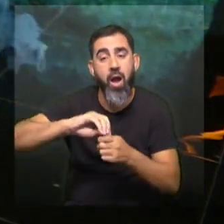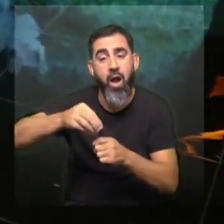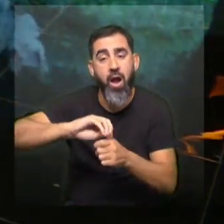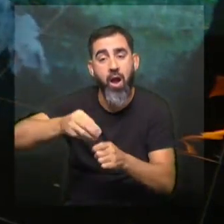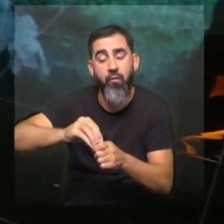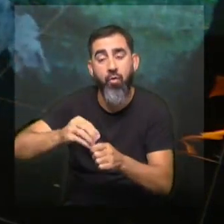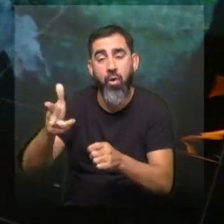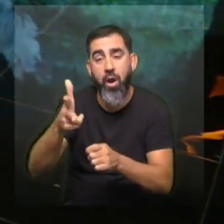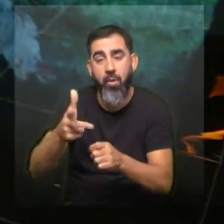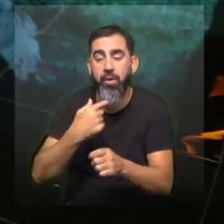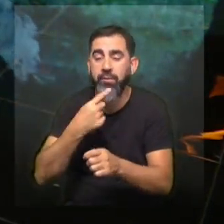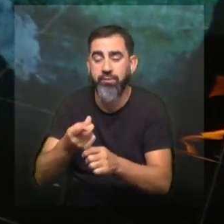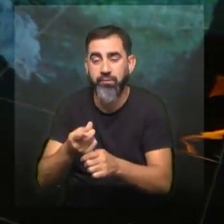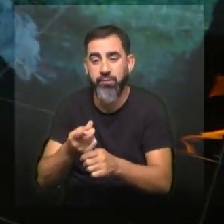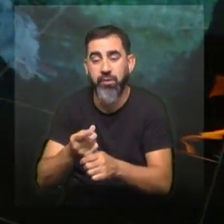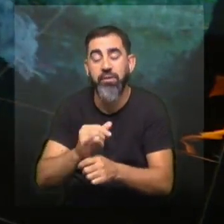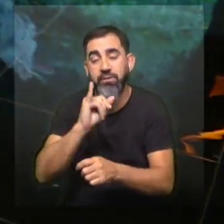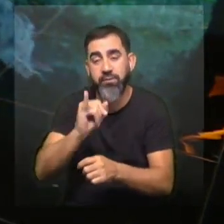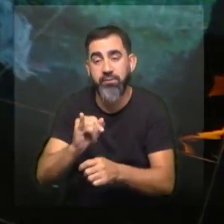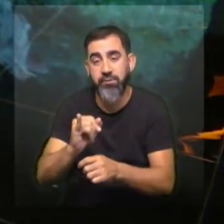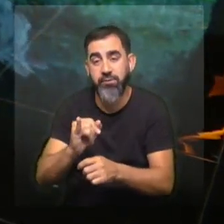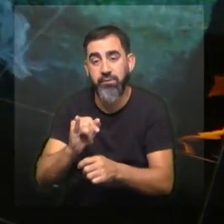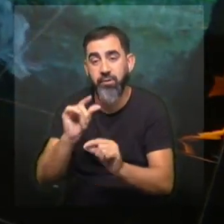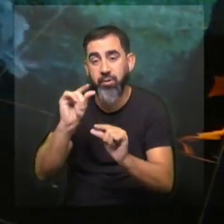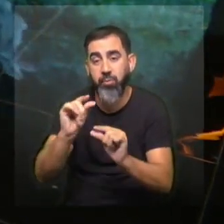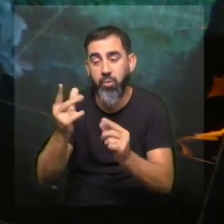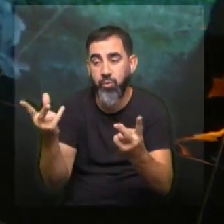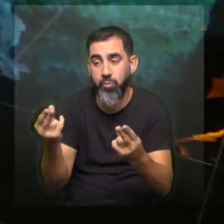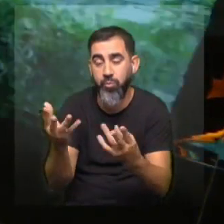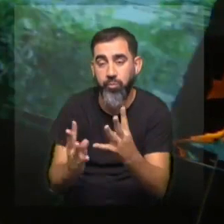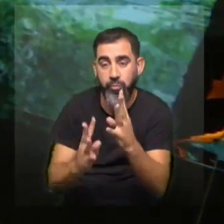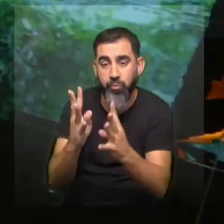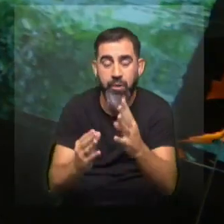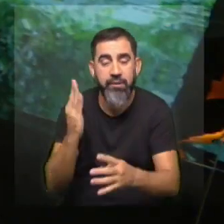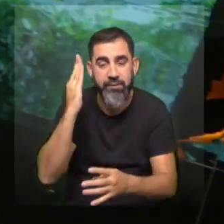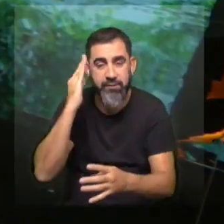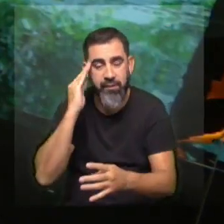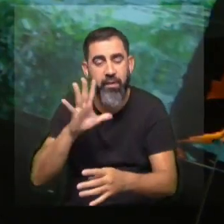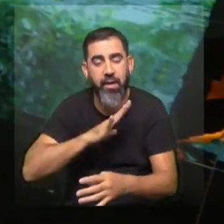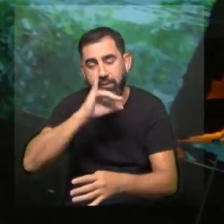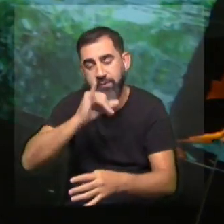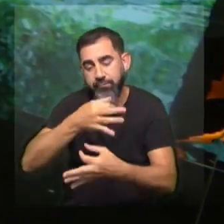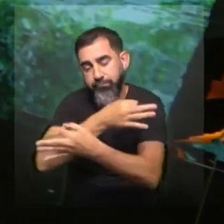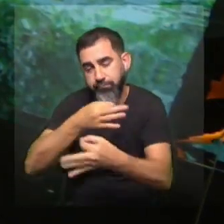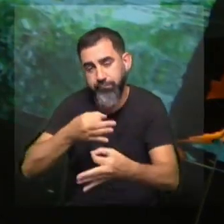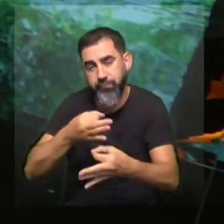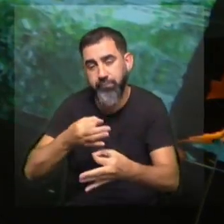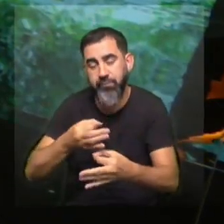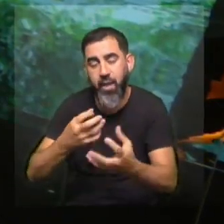la cámara y saben que funciona, van todos a Sí, comer ahí cortamos un poquito el pasto y ya sabemos que está garantizado cualquier